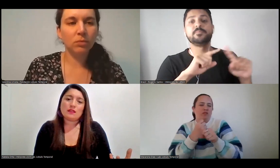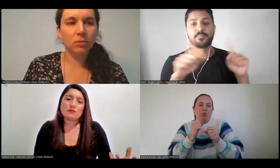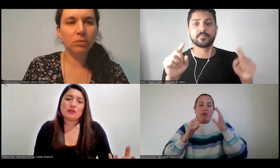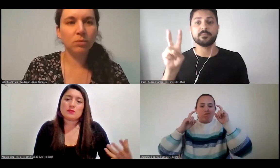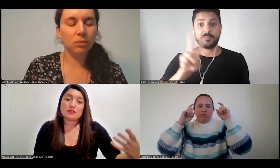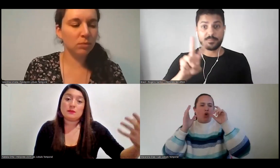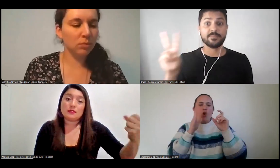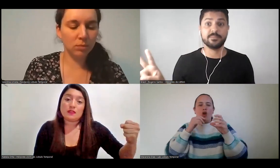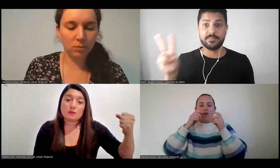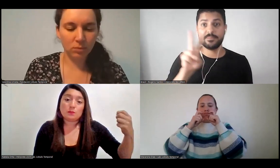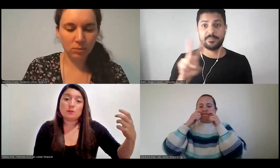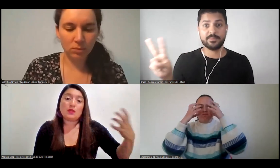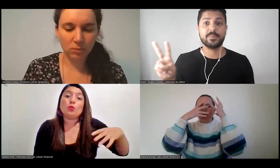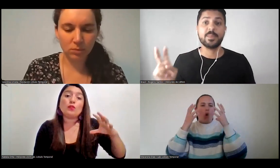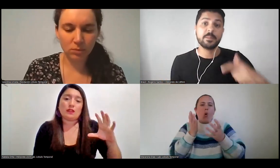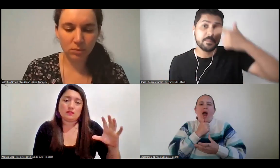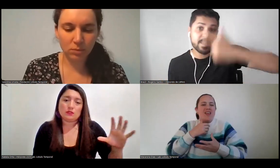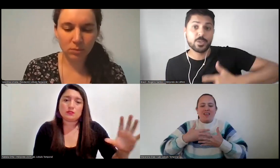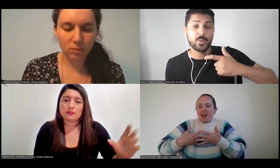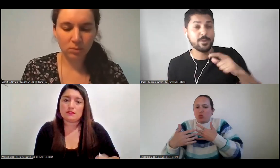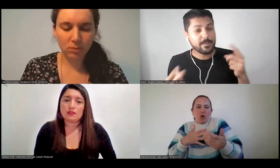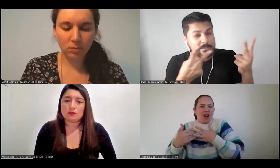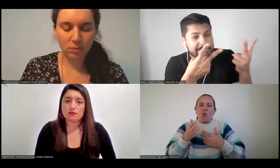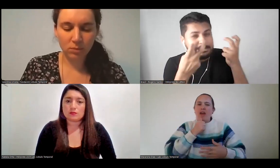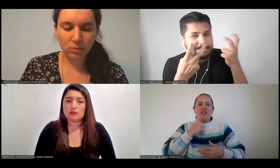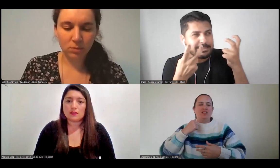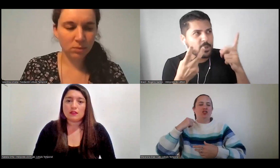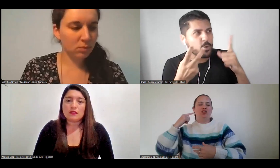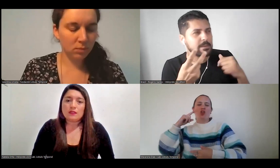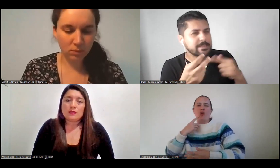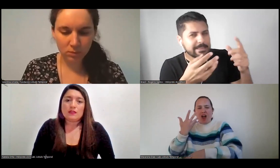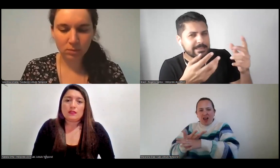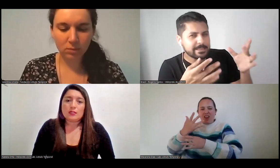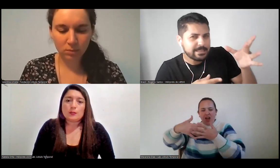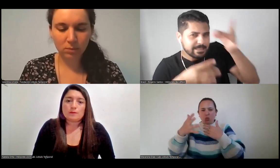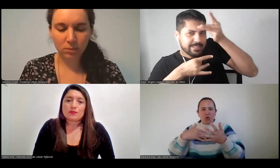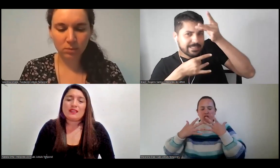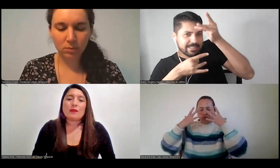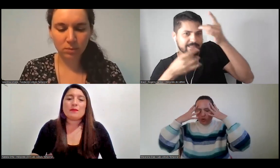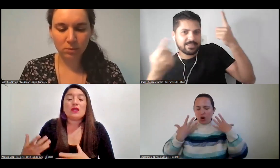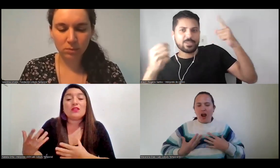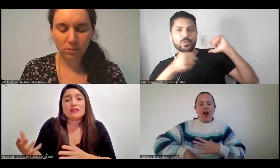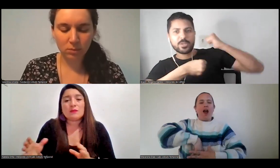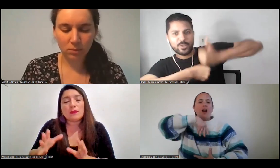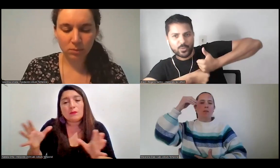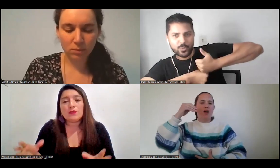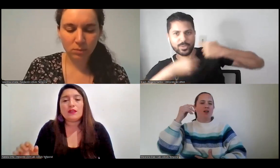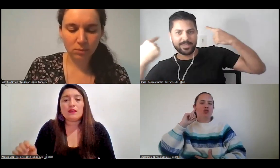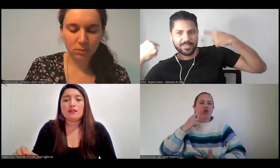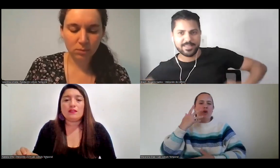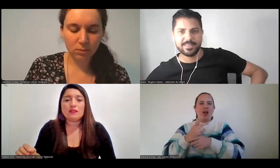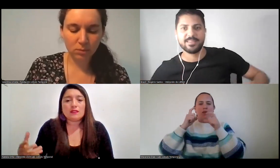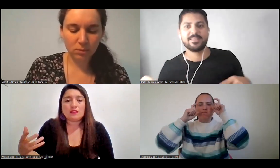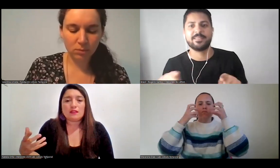que una persona experta incluye cuando expresa el vernáculo visual, ¿ya? Las personas oyentes también para